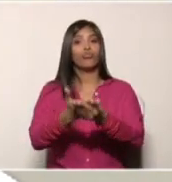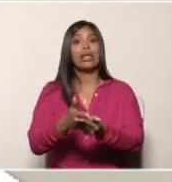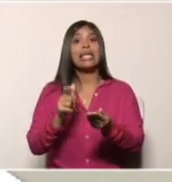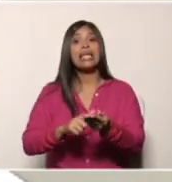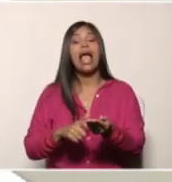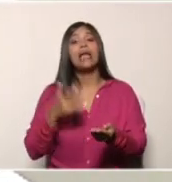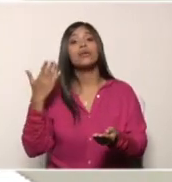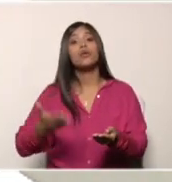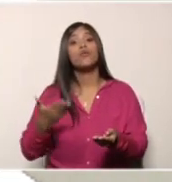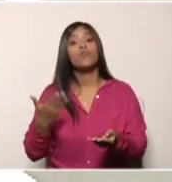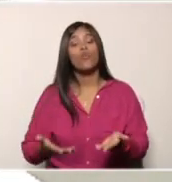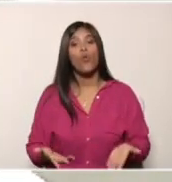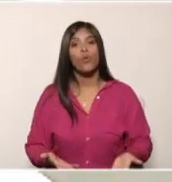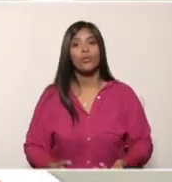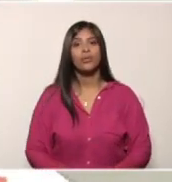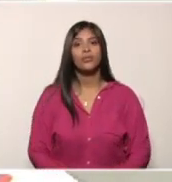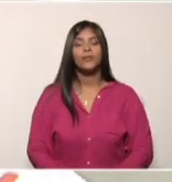importantes